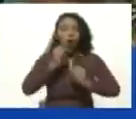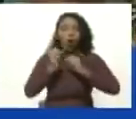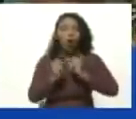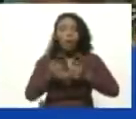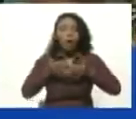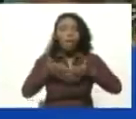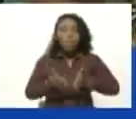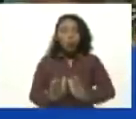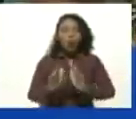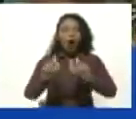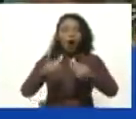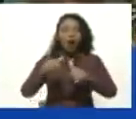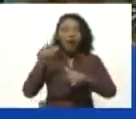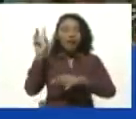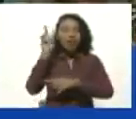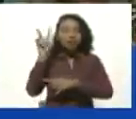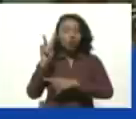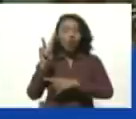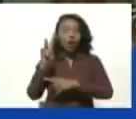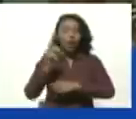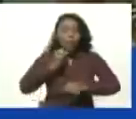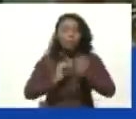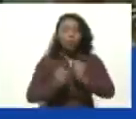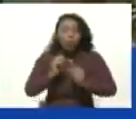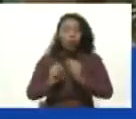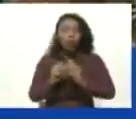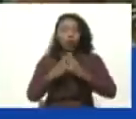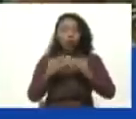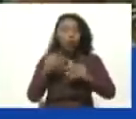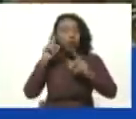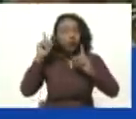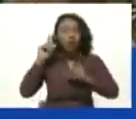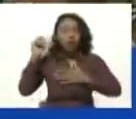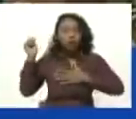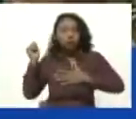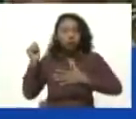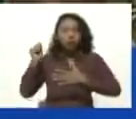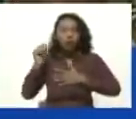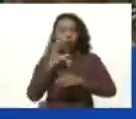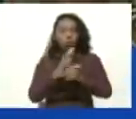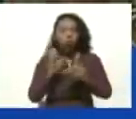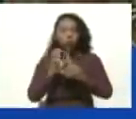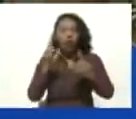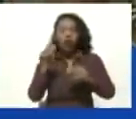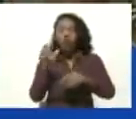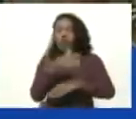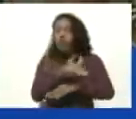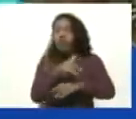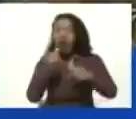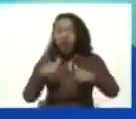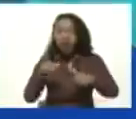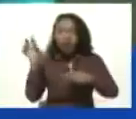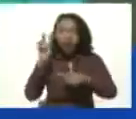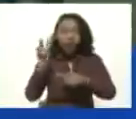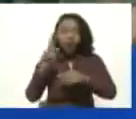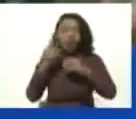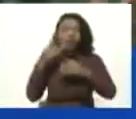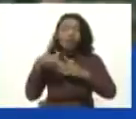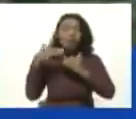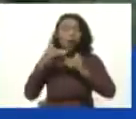Venezuela. Y es así, el joropo, todo, la música, el bailado, todo, es venezolano. Después se extendió por la